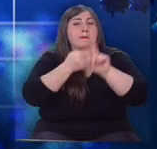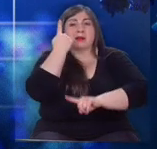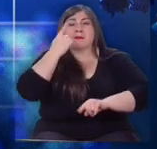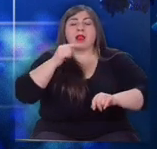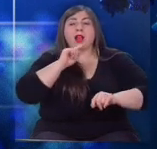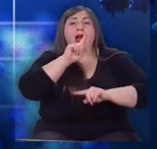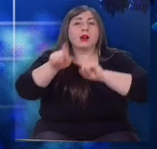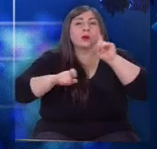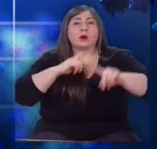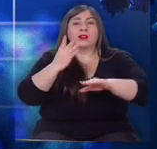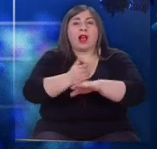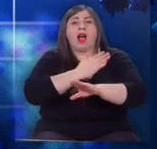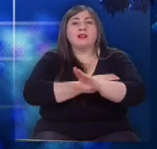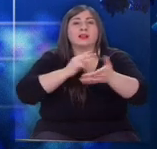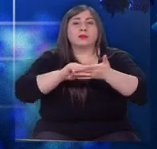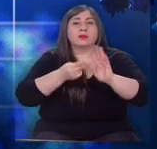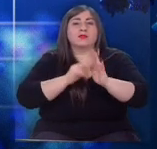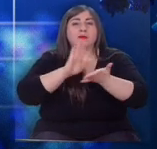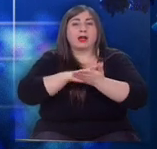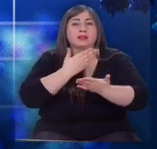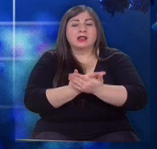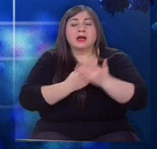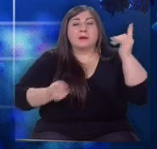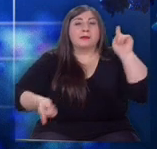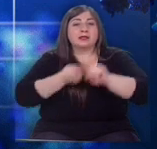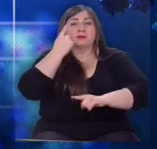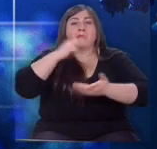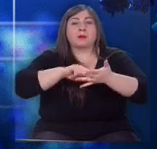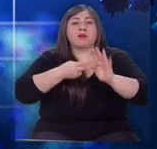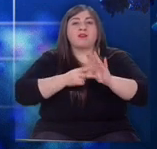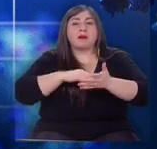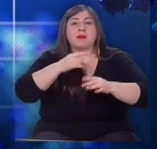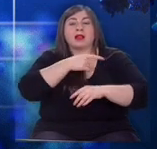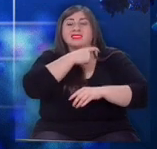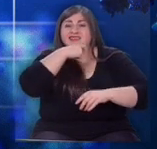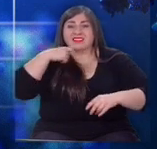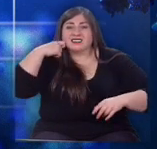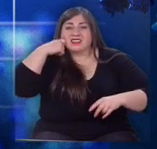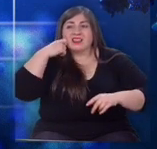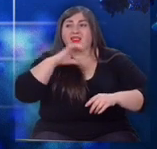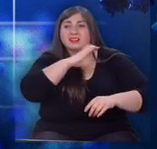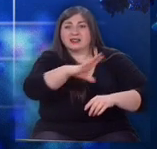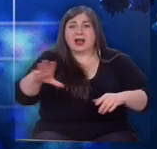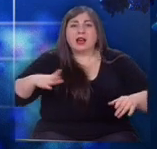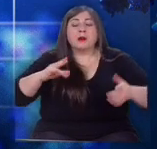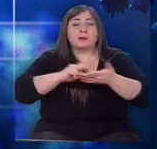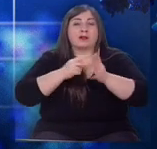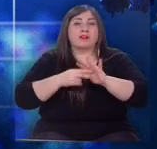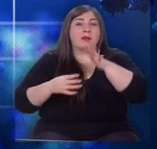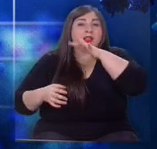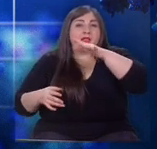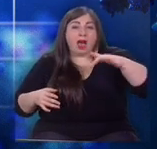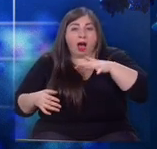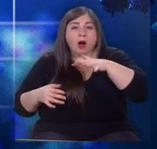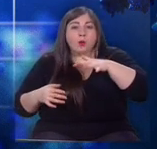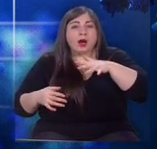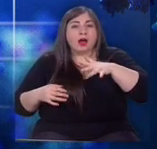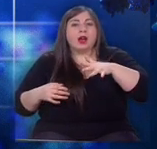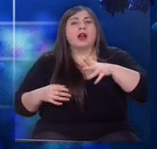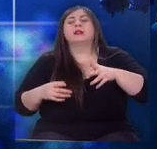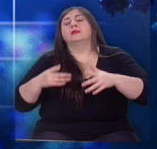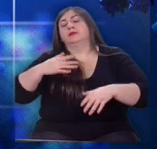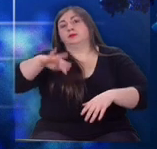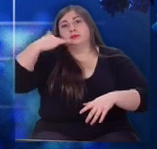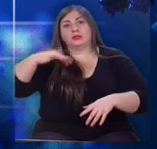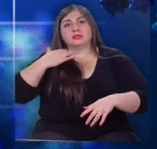crisis sanitaria, estamos hablando de la primera semana de marzo. El principal problema era la sequía. Y eso no ha terminado. Y por lo tanto, los problemas de agua es un elemento